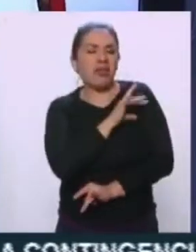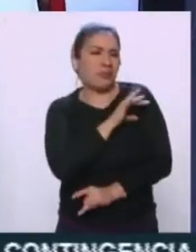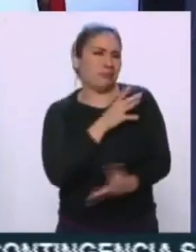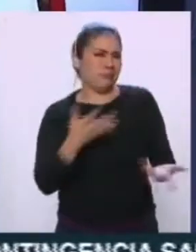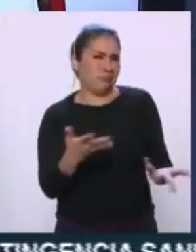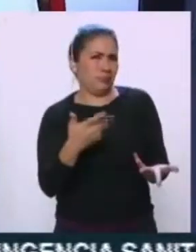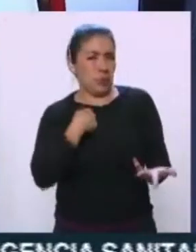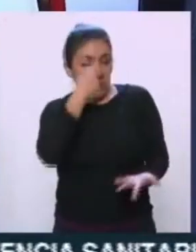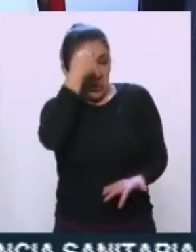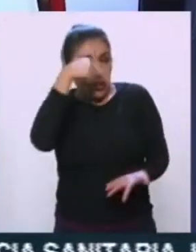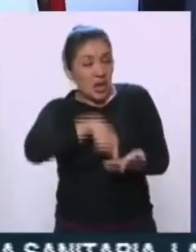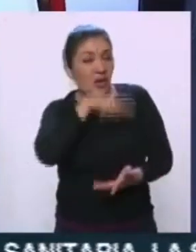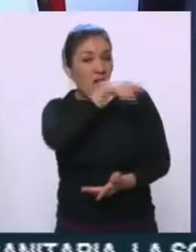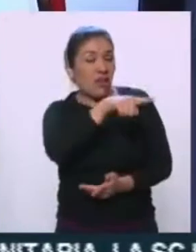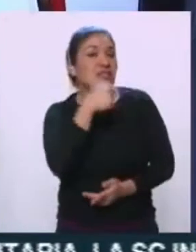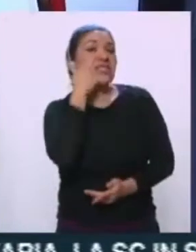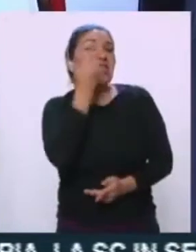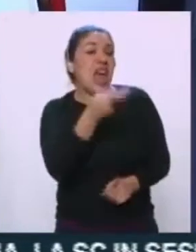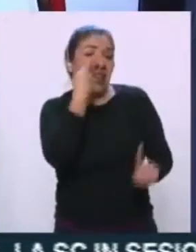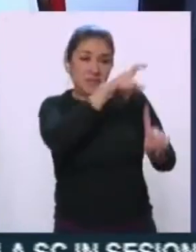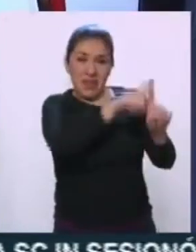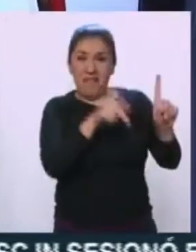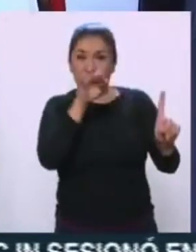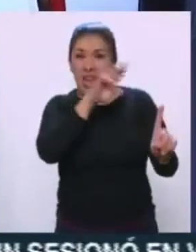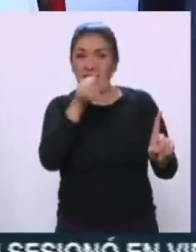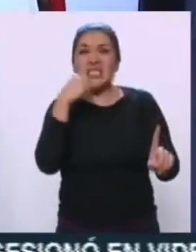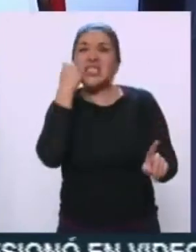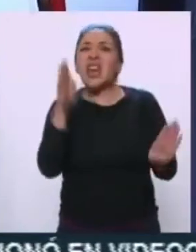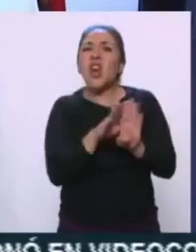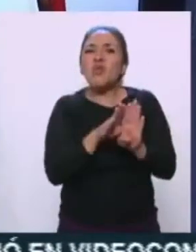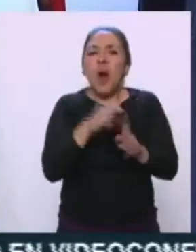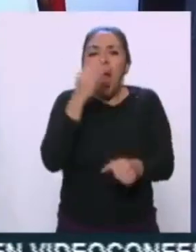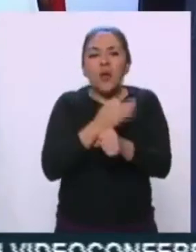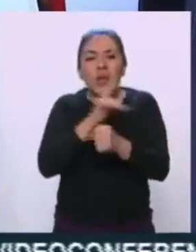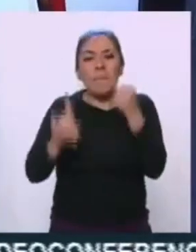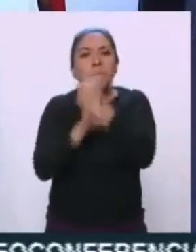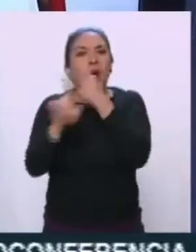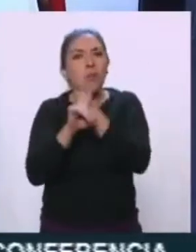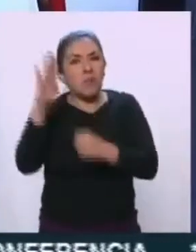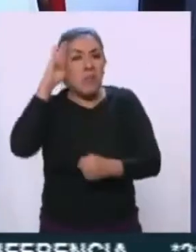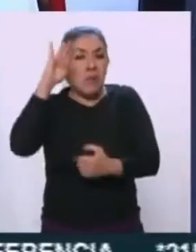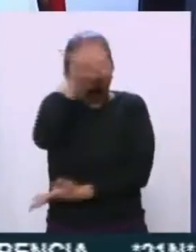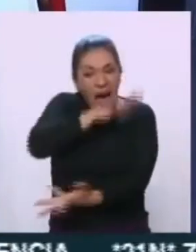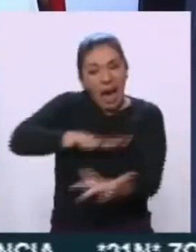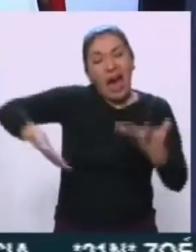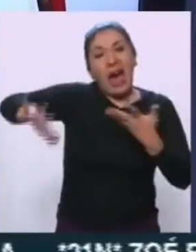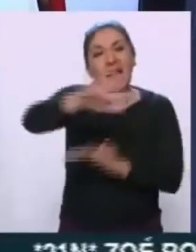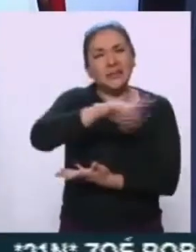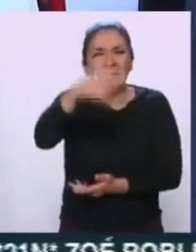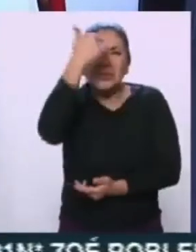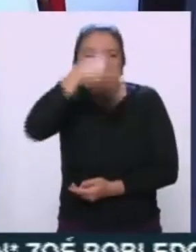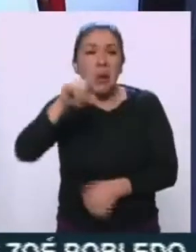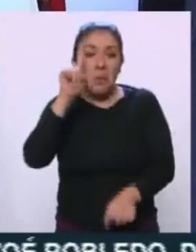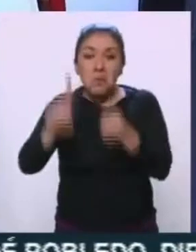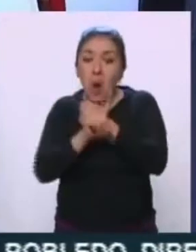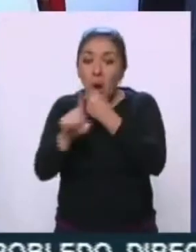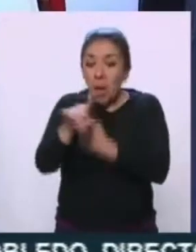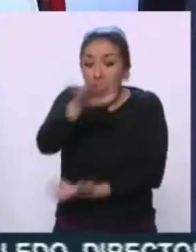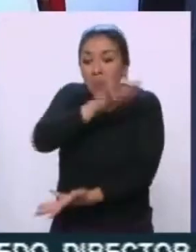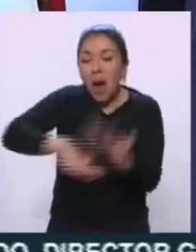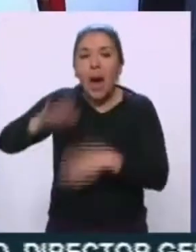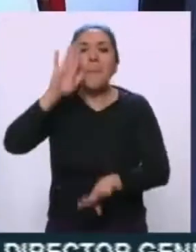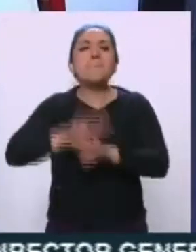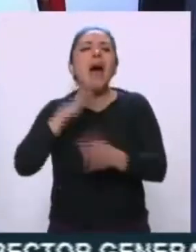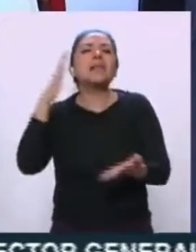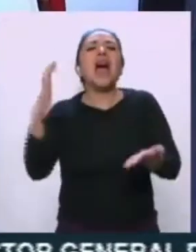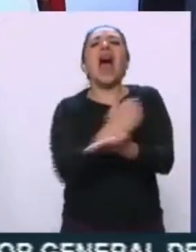que la intención de Ferriz es generar un ambiente de caos, y ya sabes que en los ambientes de caos es ganancia